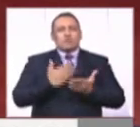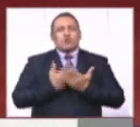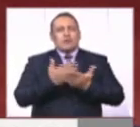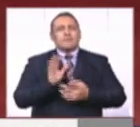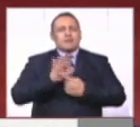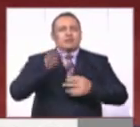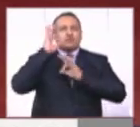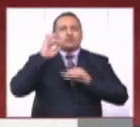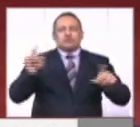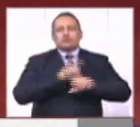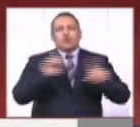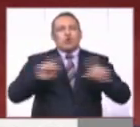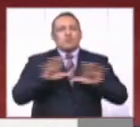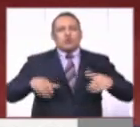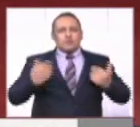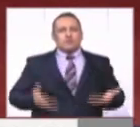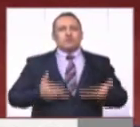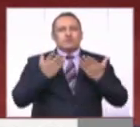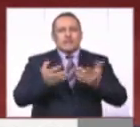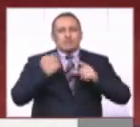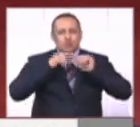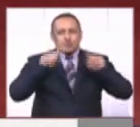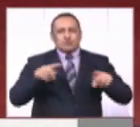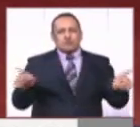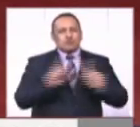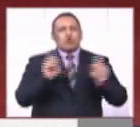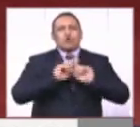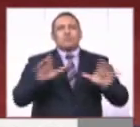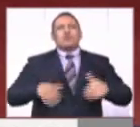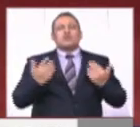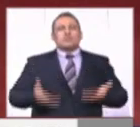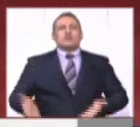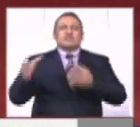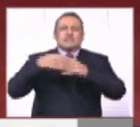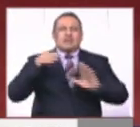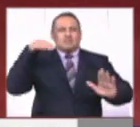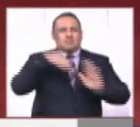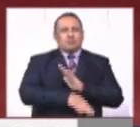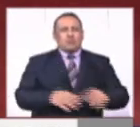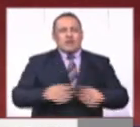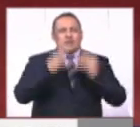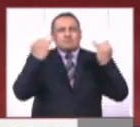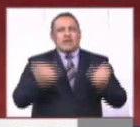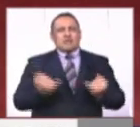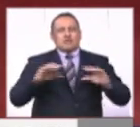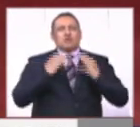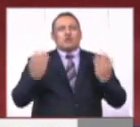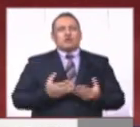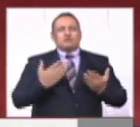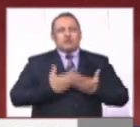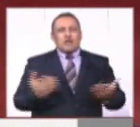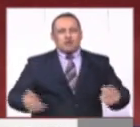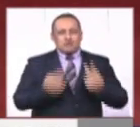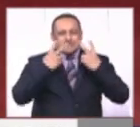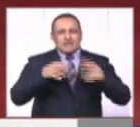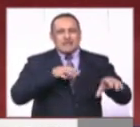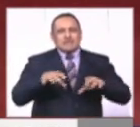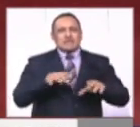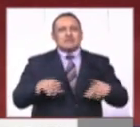sustentada nosotros no podemos prestarnos para ello mucho menos podemos traer abajo la imagen del Congreso las cosas tienen que